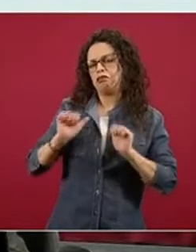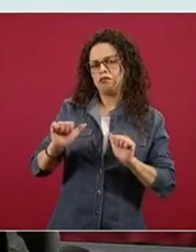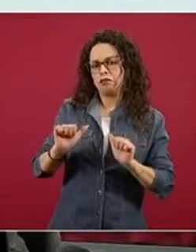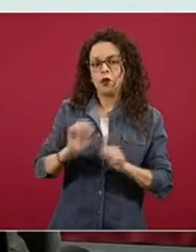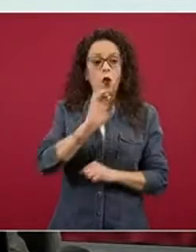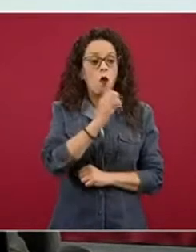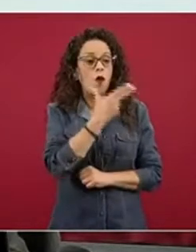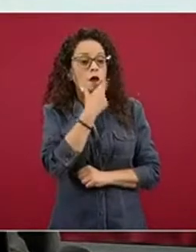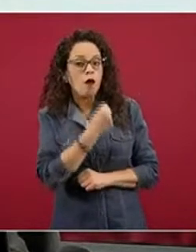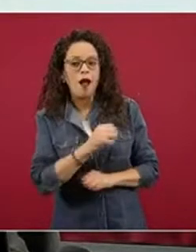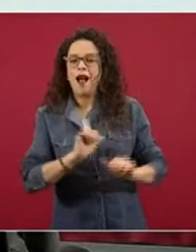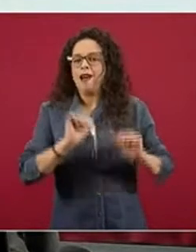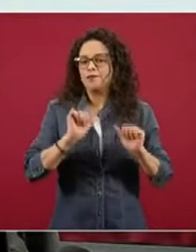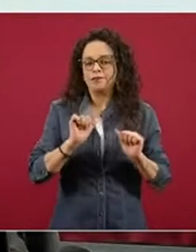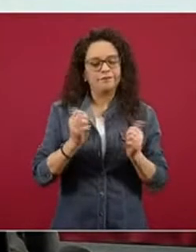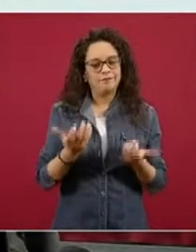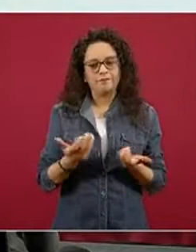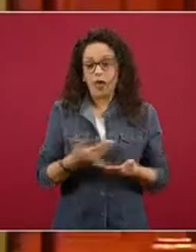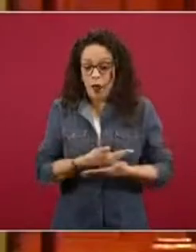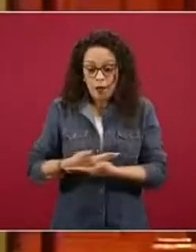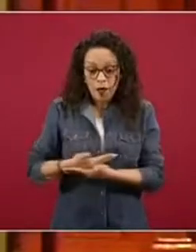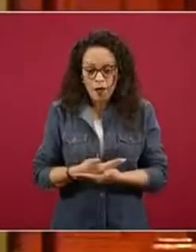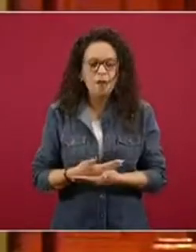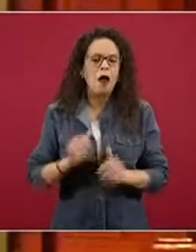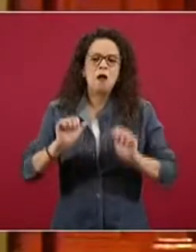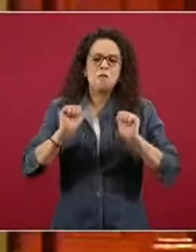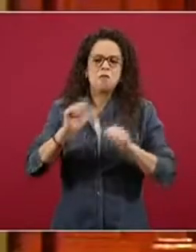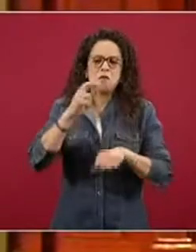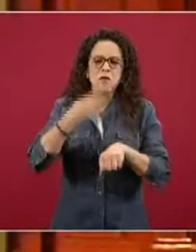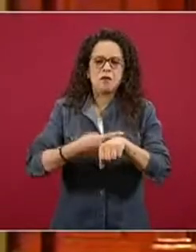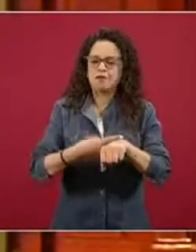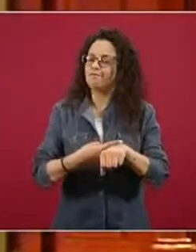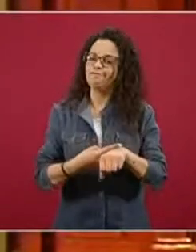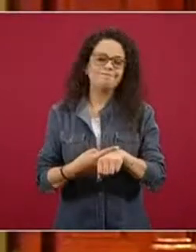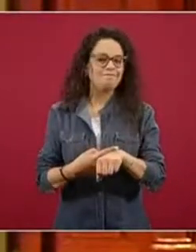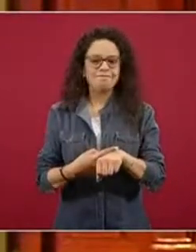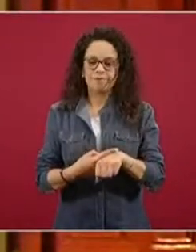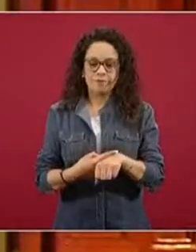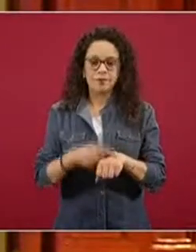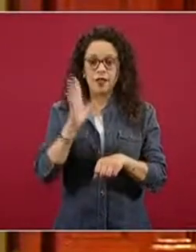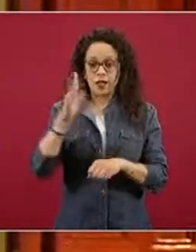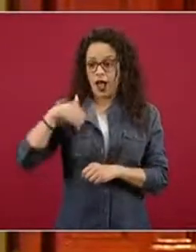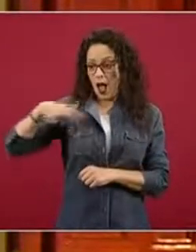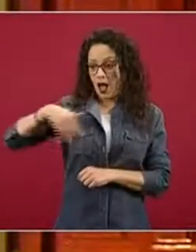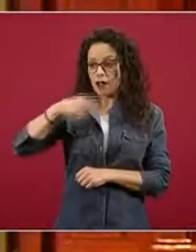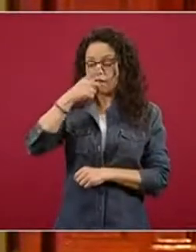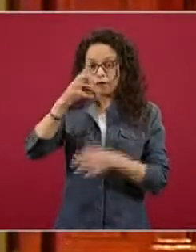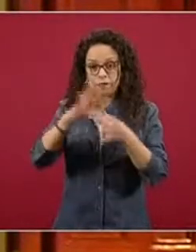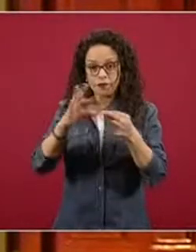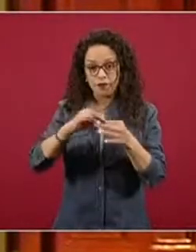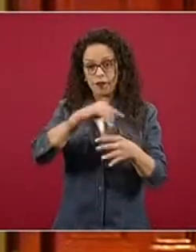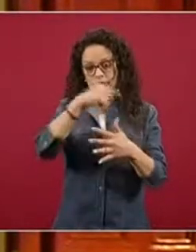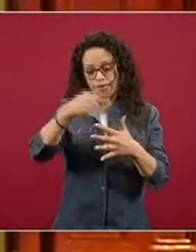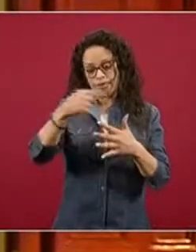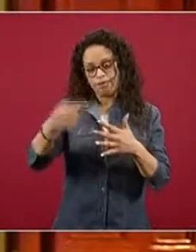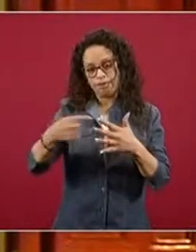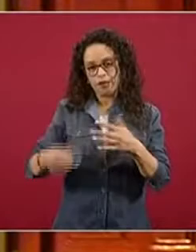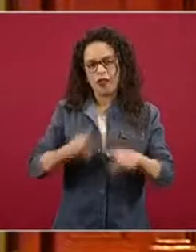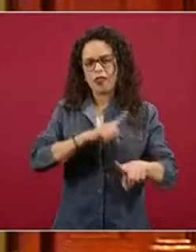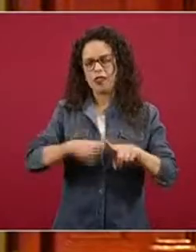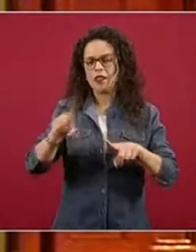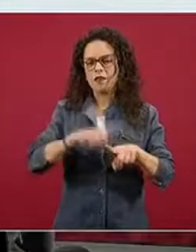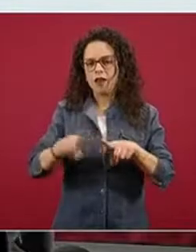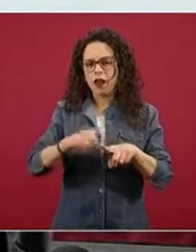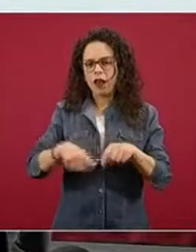no le va a dar dengue. Entonces recuerden, todas estas enfermedades que nosotros hemos mencionado con ustedes a lo largo de diversas